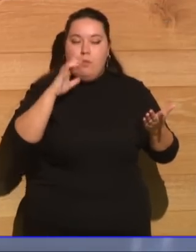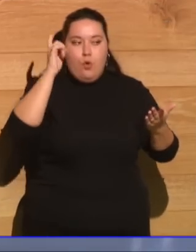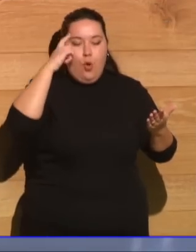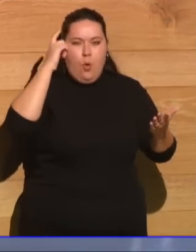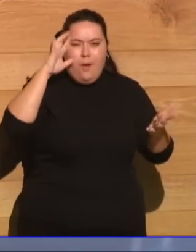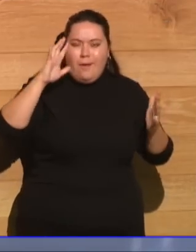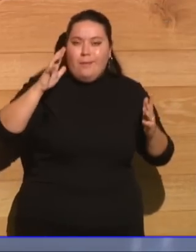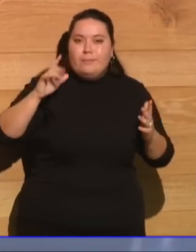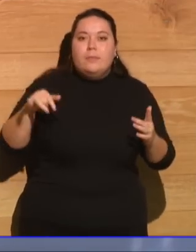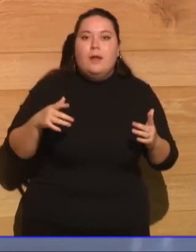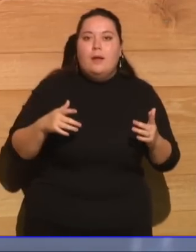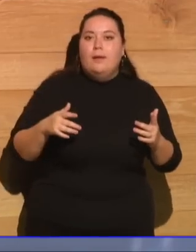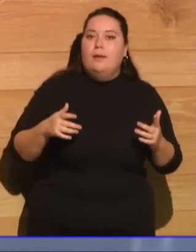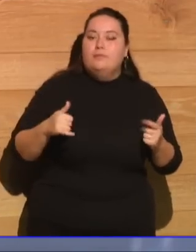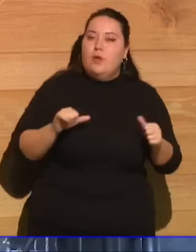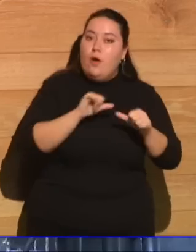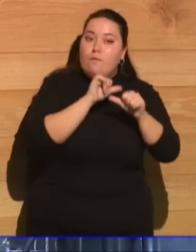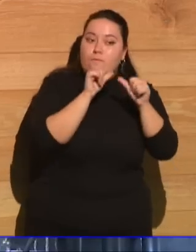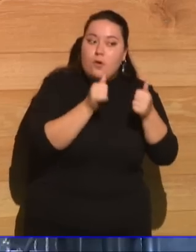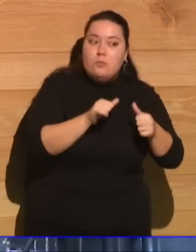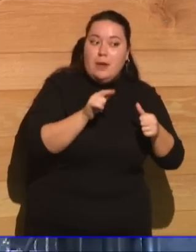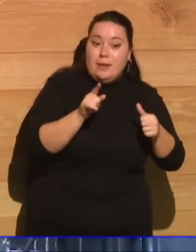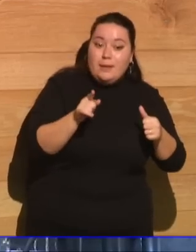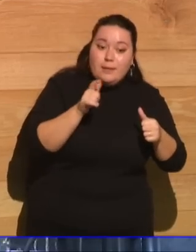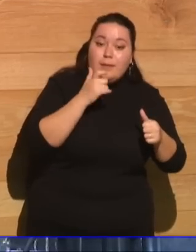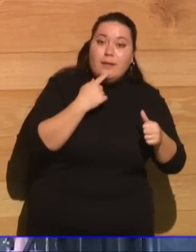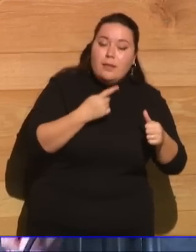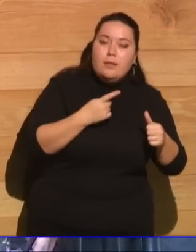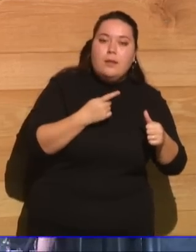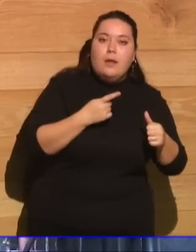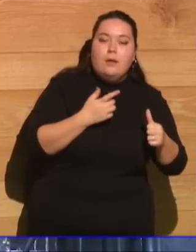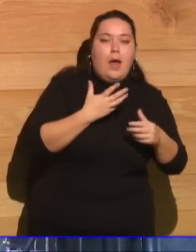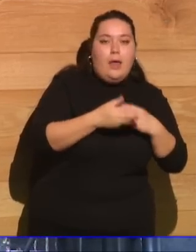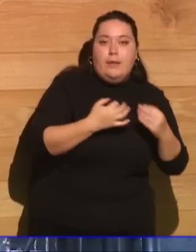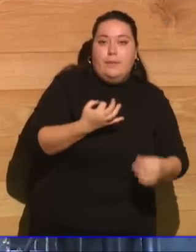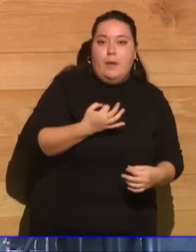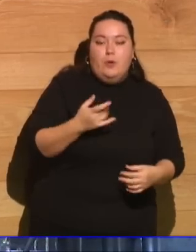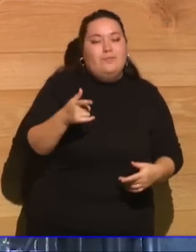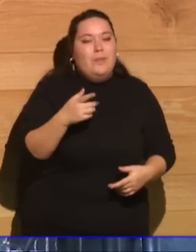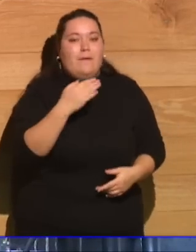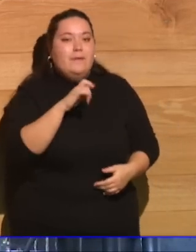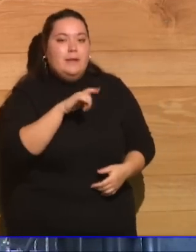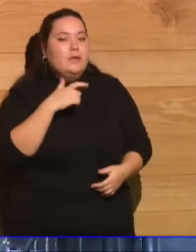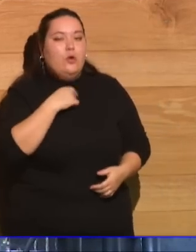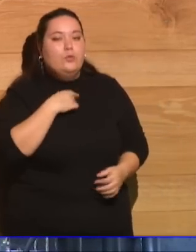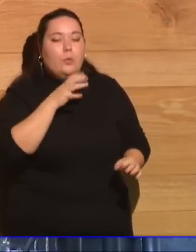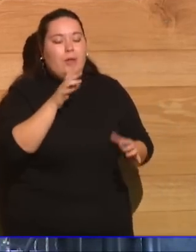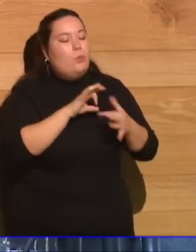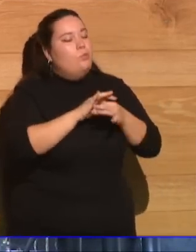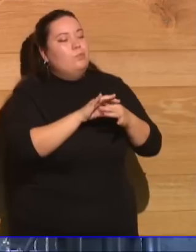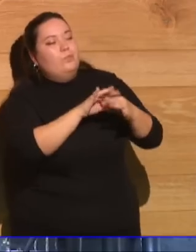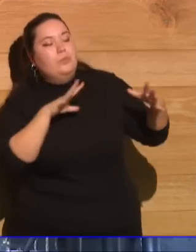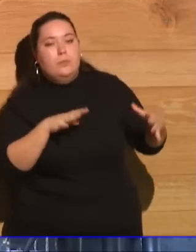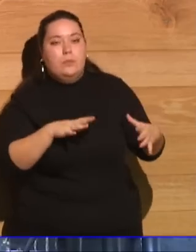a ellos que había que hacerlo de la manera en la que lo estaba contando él, pero a Billy Hayes no le gustaba nada porque se separaba mucho de lo que era su historia real.